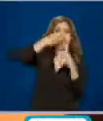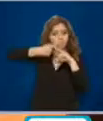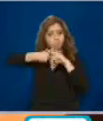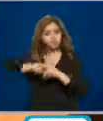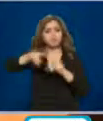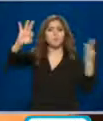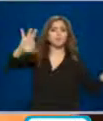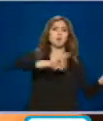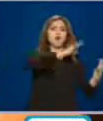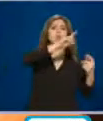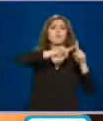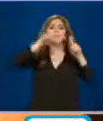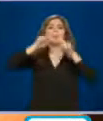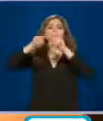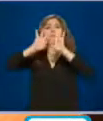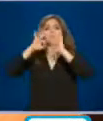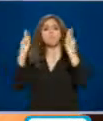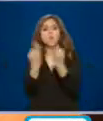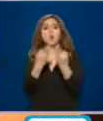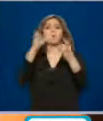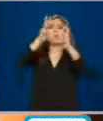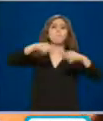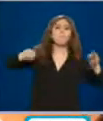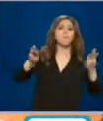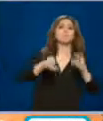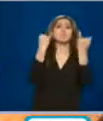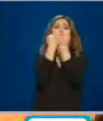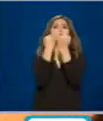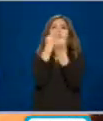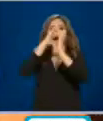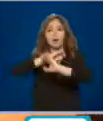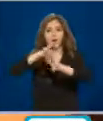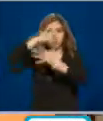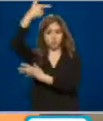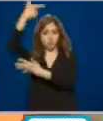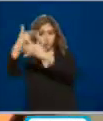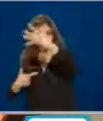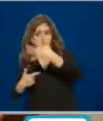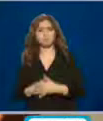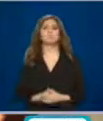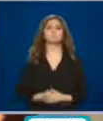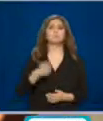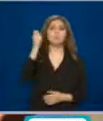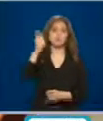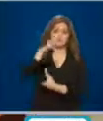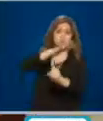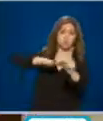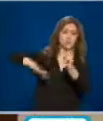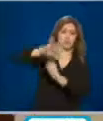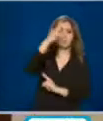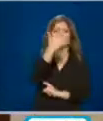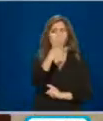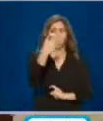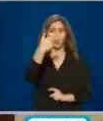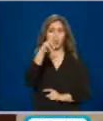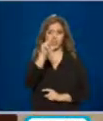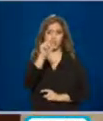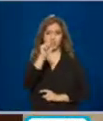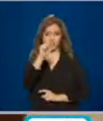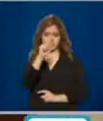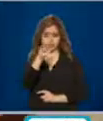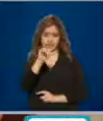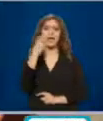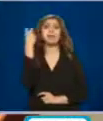tenían sus formas, maneras de interpretar, sus repertorios, ¿no? Digamos un territorio, el equivalente a la Huasteca. Así